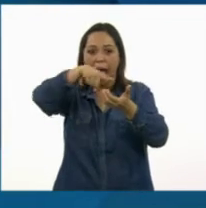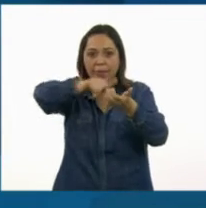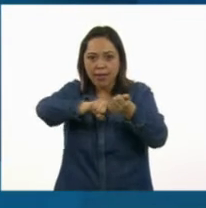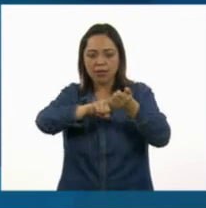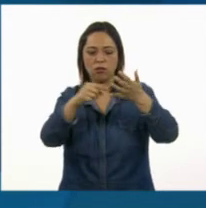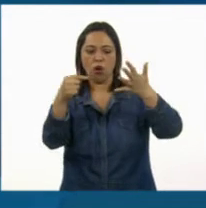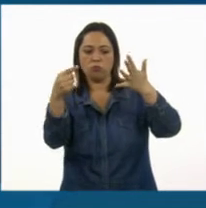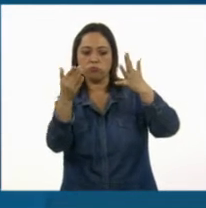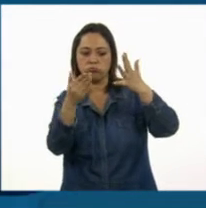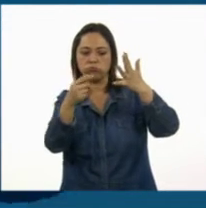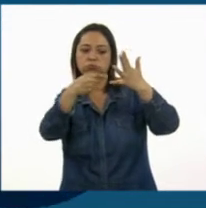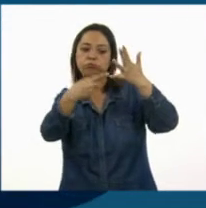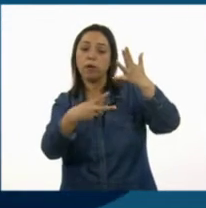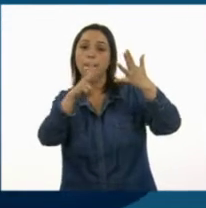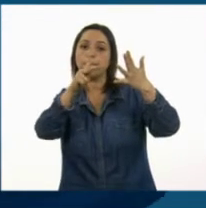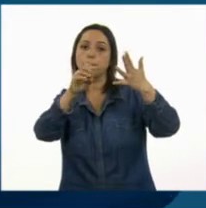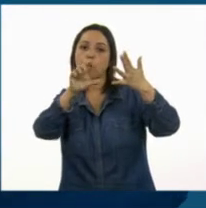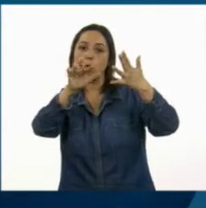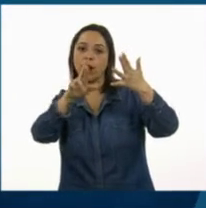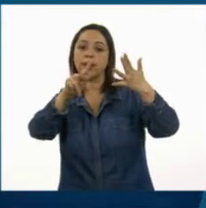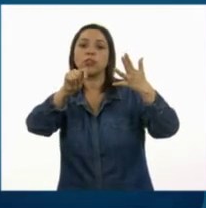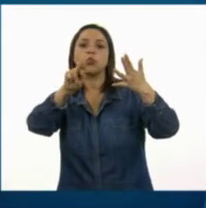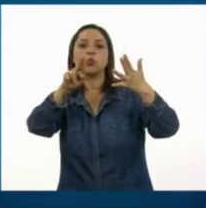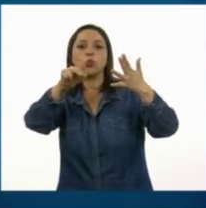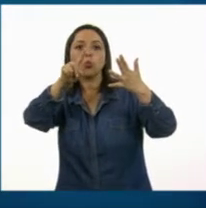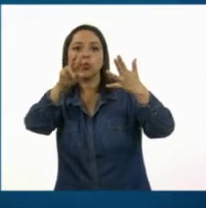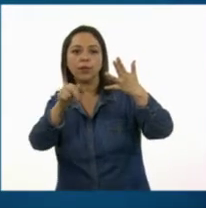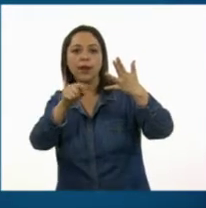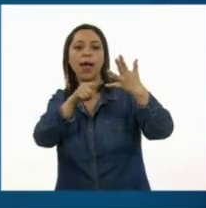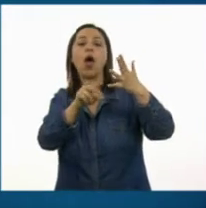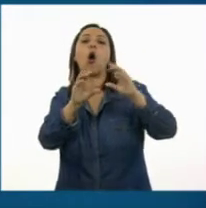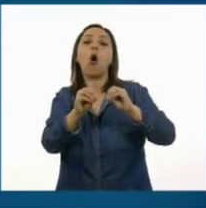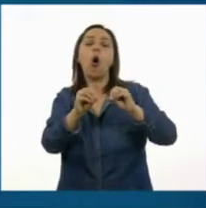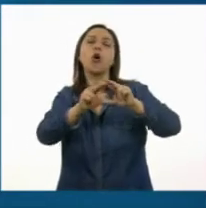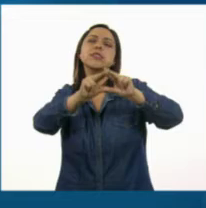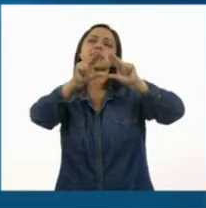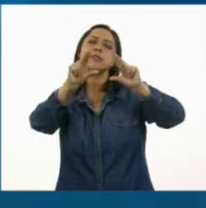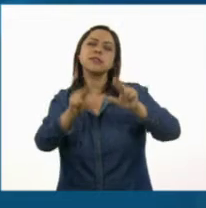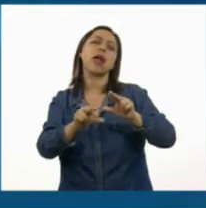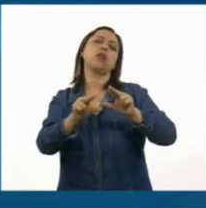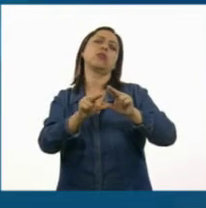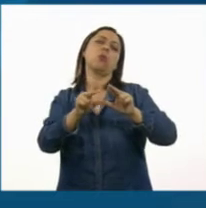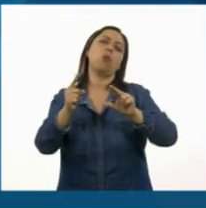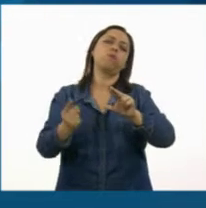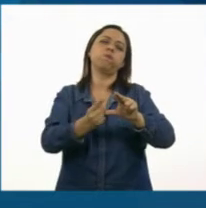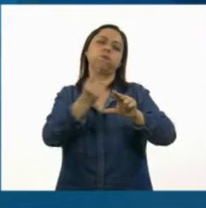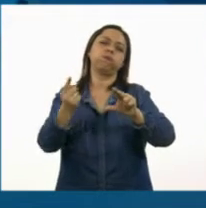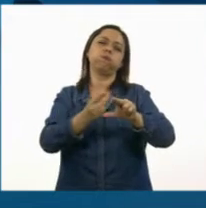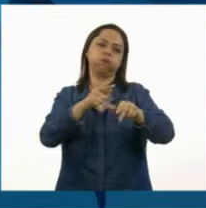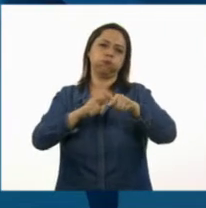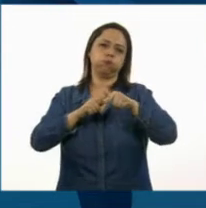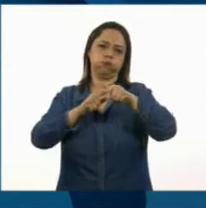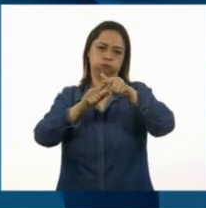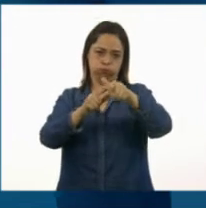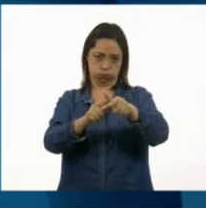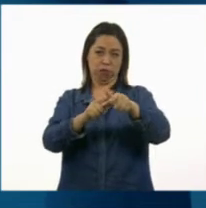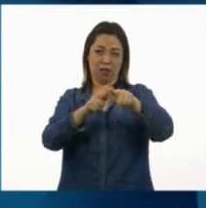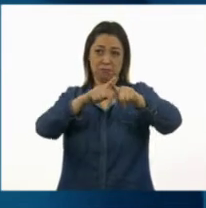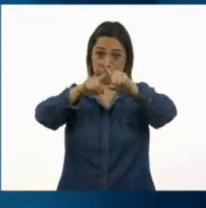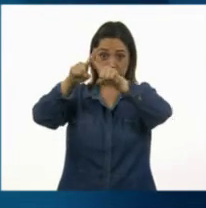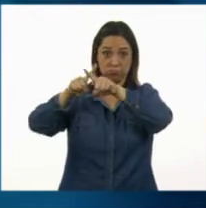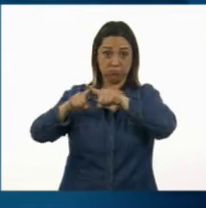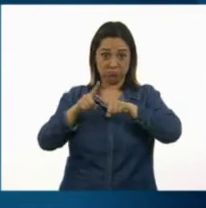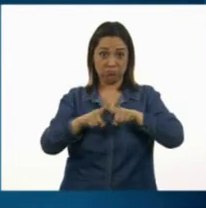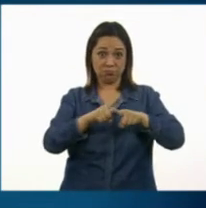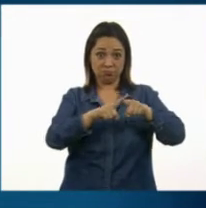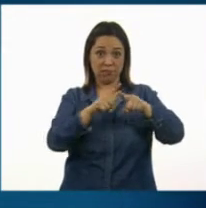y polar de hielos perpetuos. Gran variedad de climas en América Central y sobre todo lo frío que se encuentra